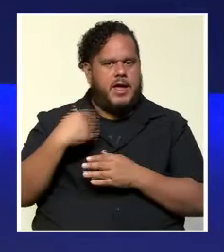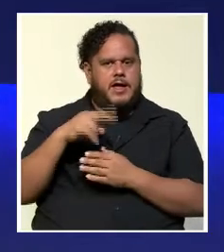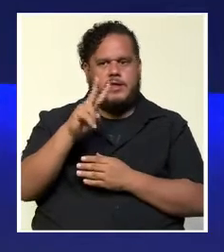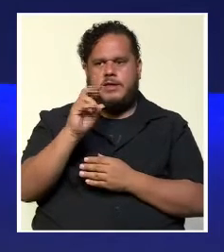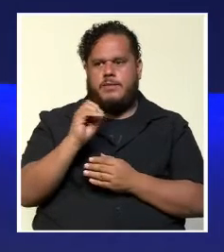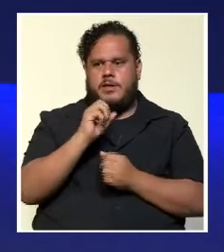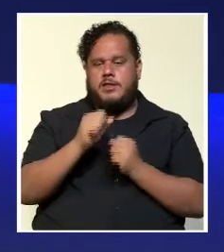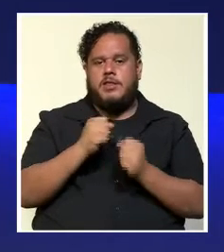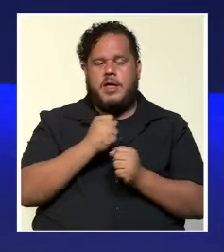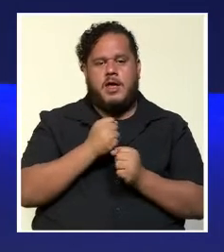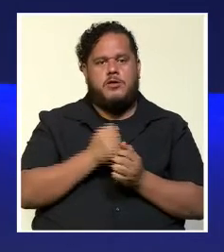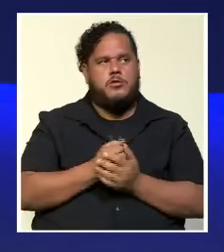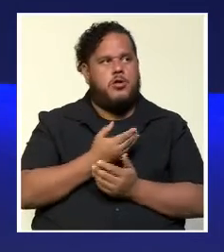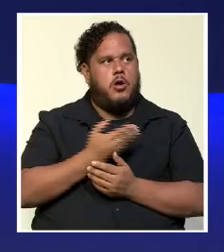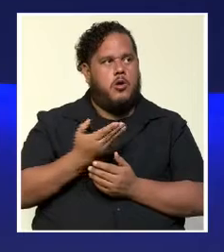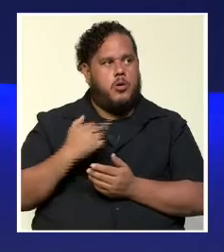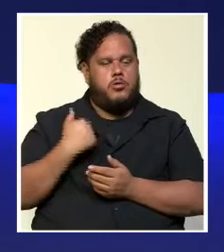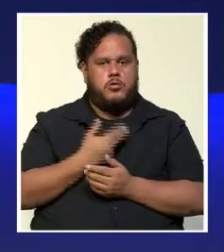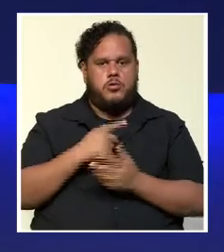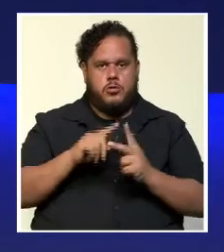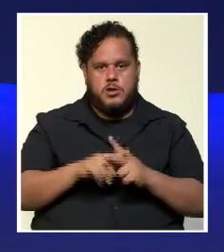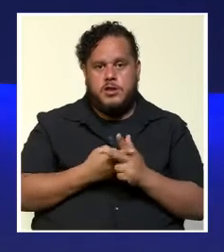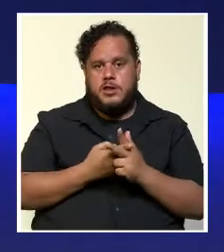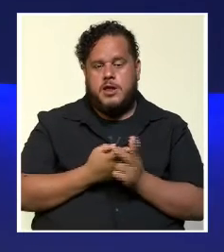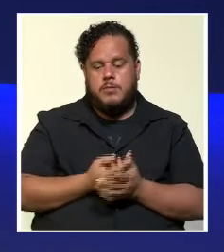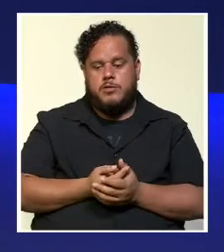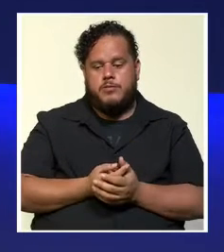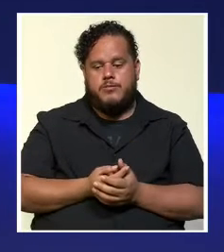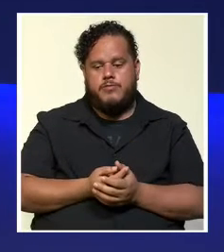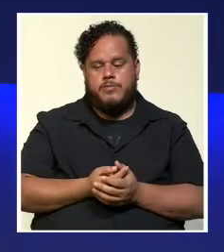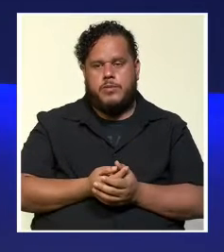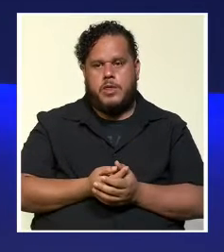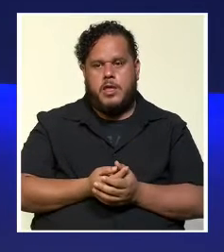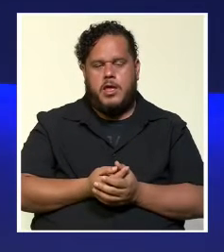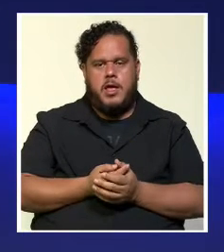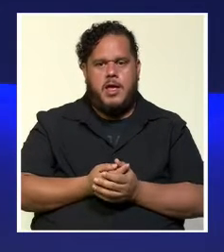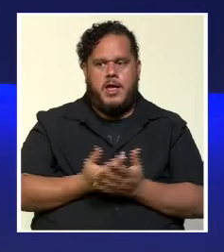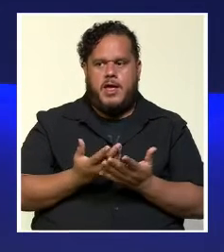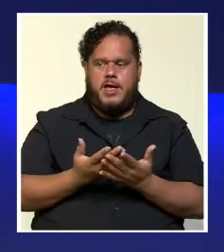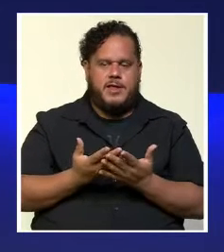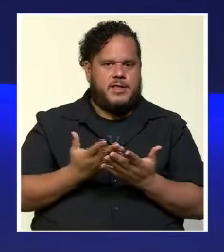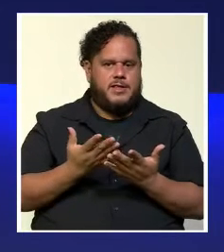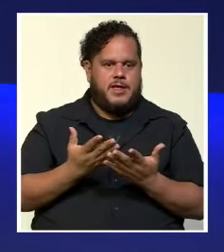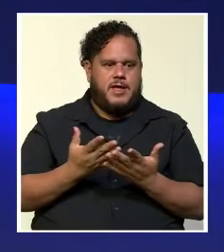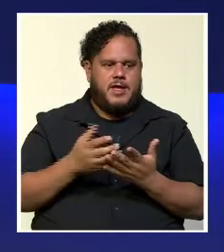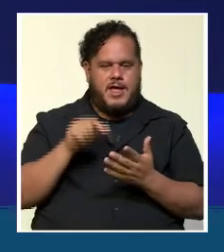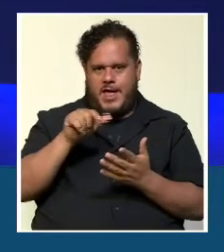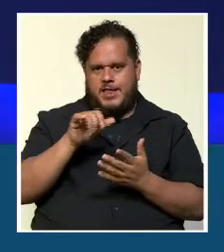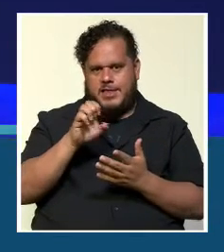años, cuando nosotros iniciamos la aventura de la editorial,